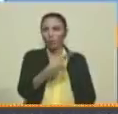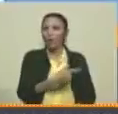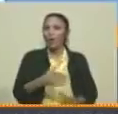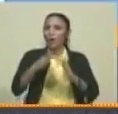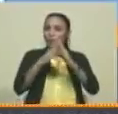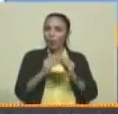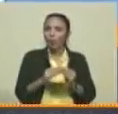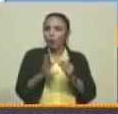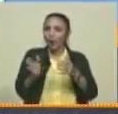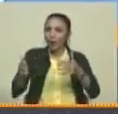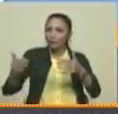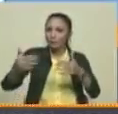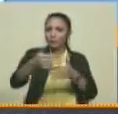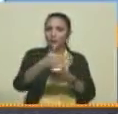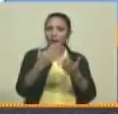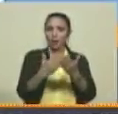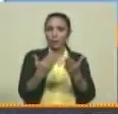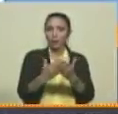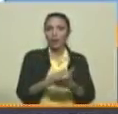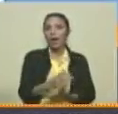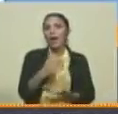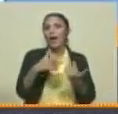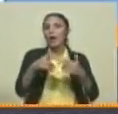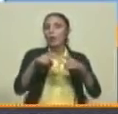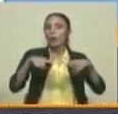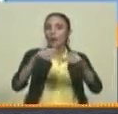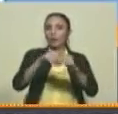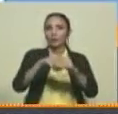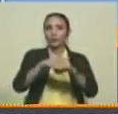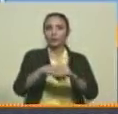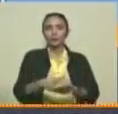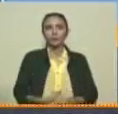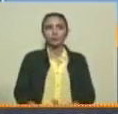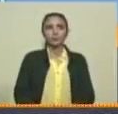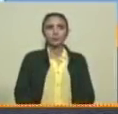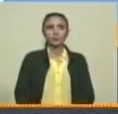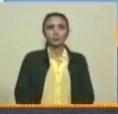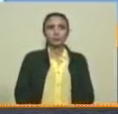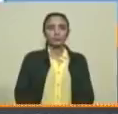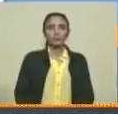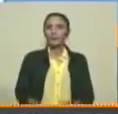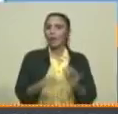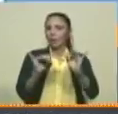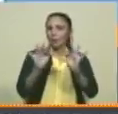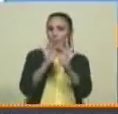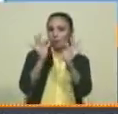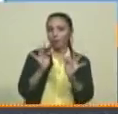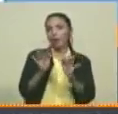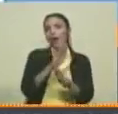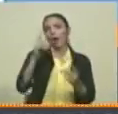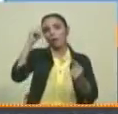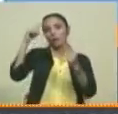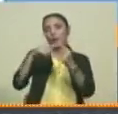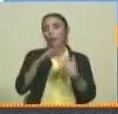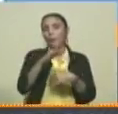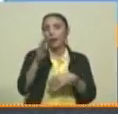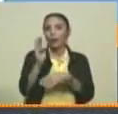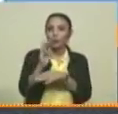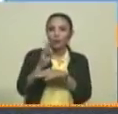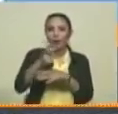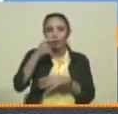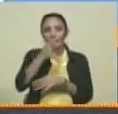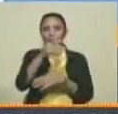las escuelas que son centros electorales. Es casi un mismo modelo, pero para otro objetivo, que es el